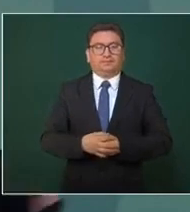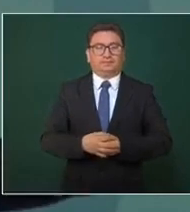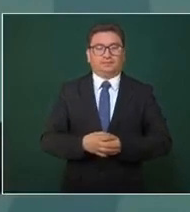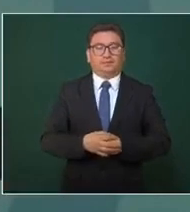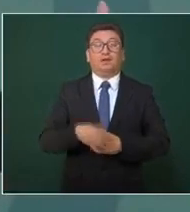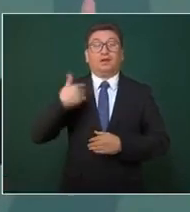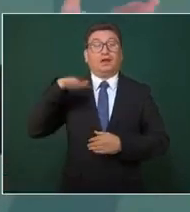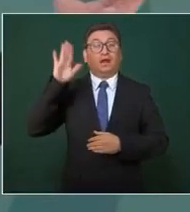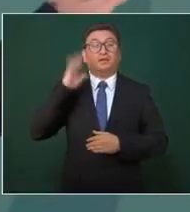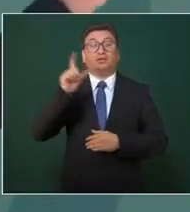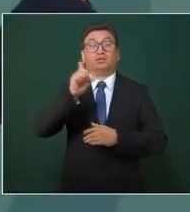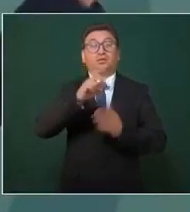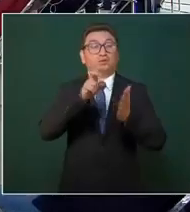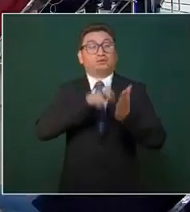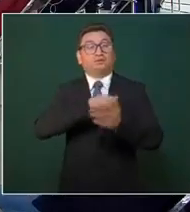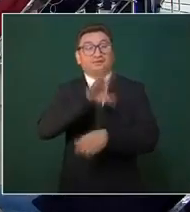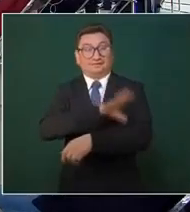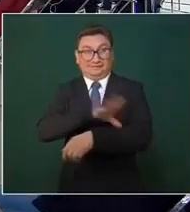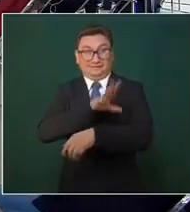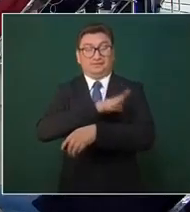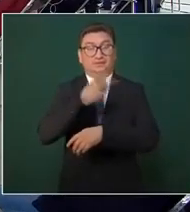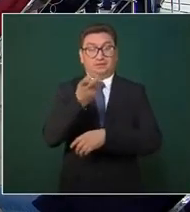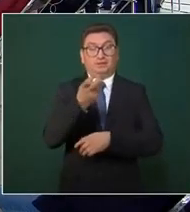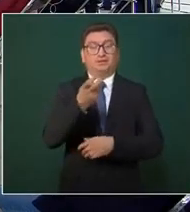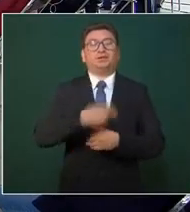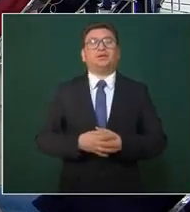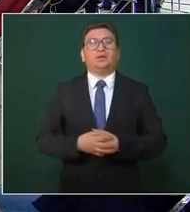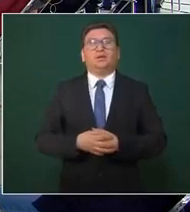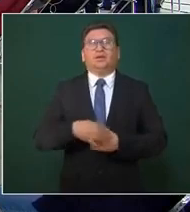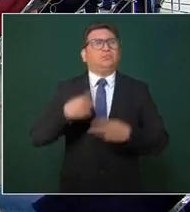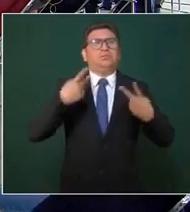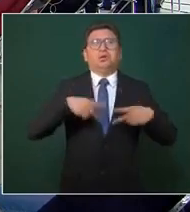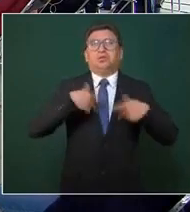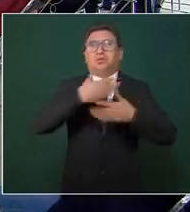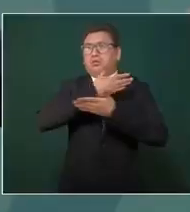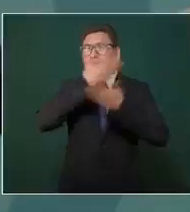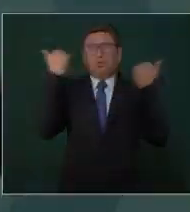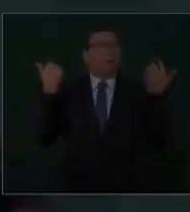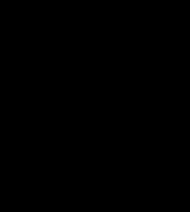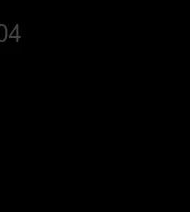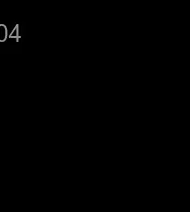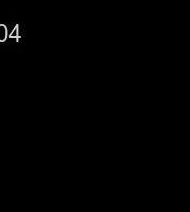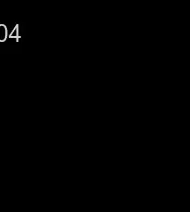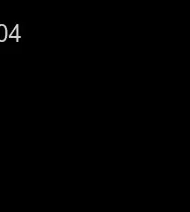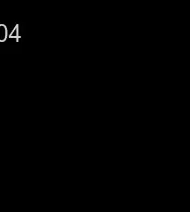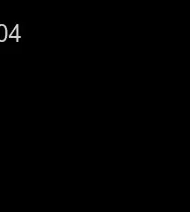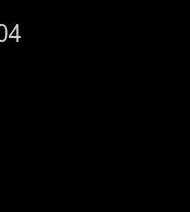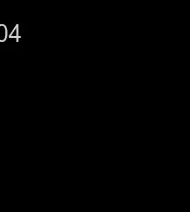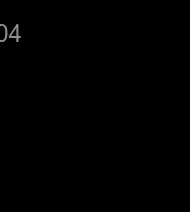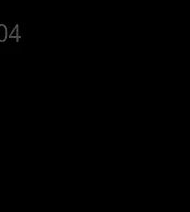Cuando llevaron a cabo la llamada reforma energética, la gente no supo nada.